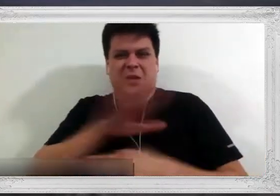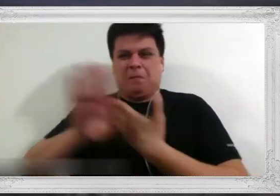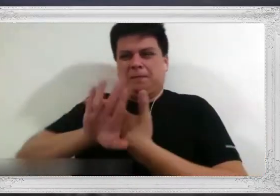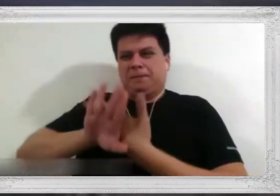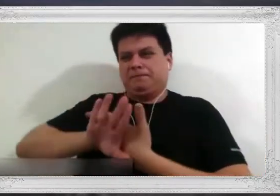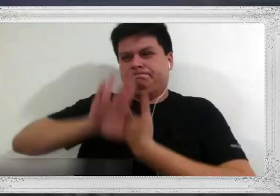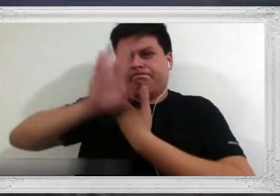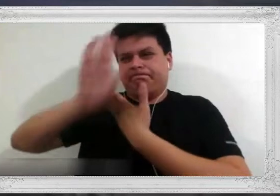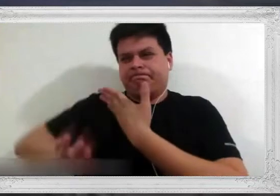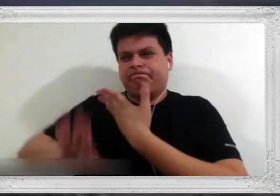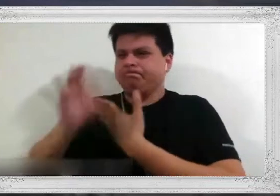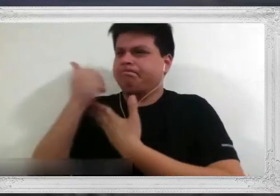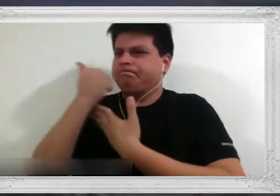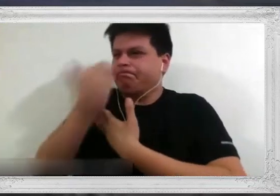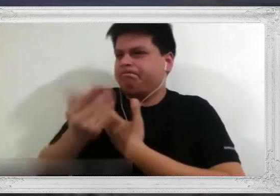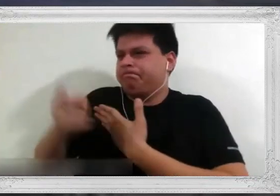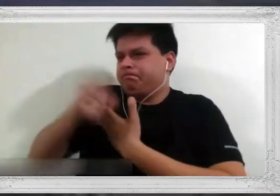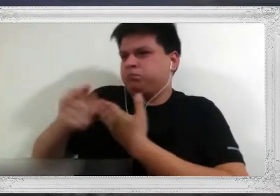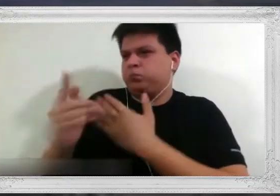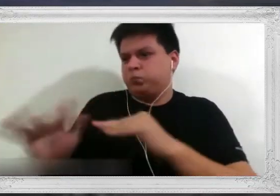y mandar sobre los demás.